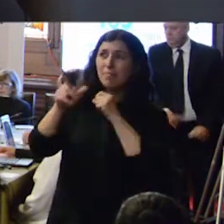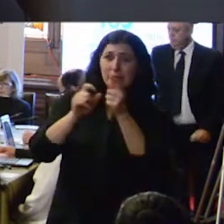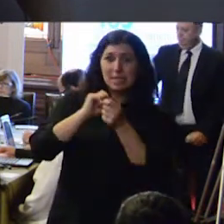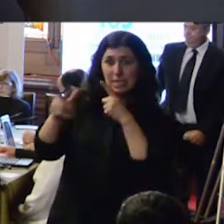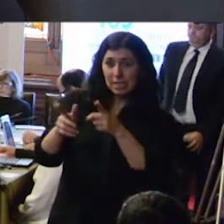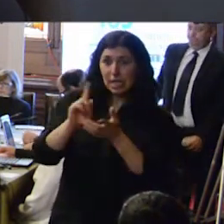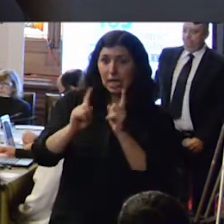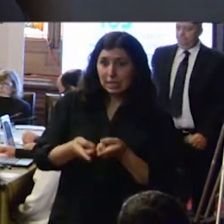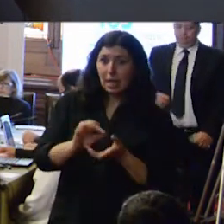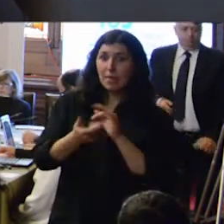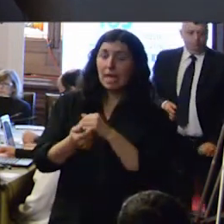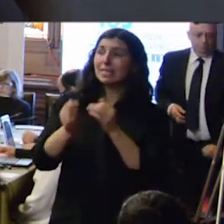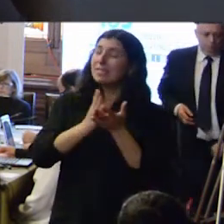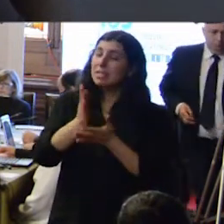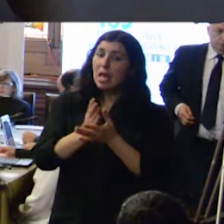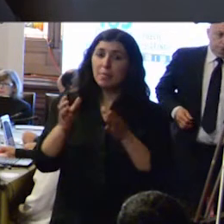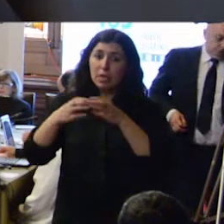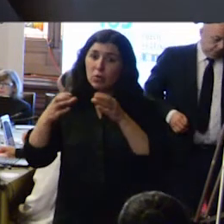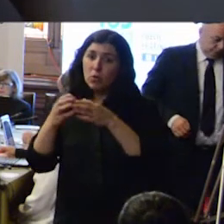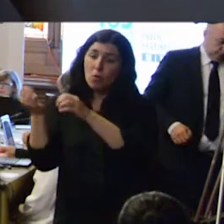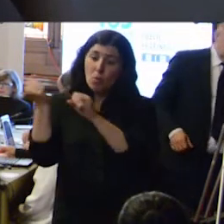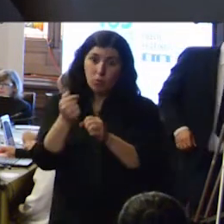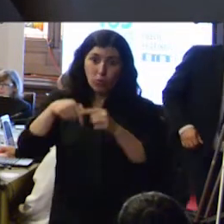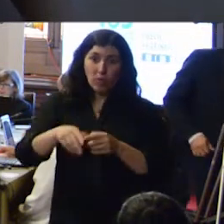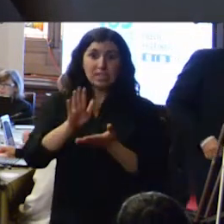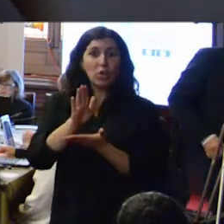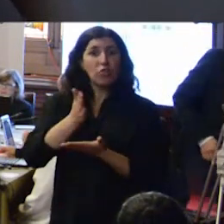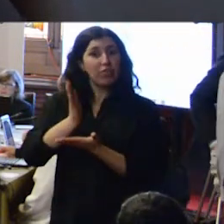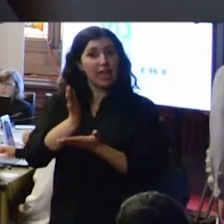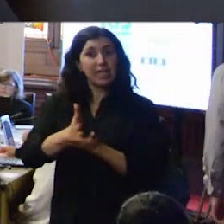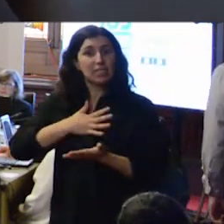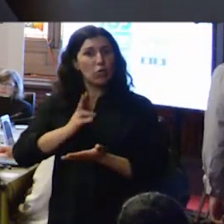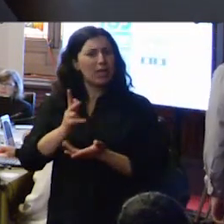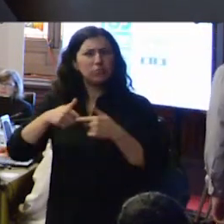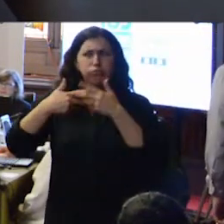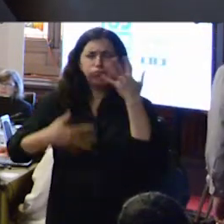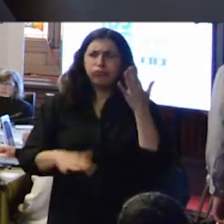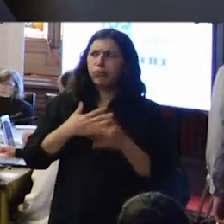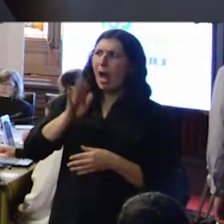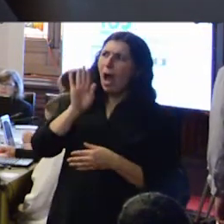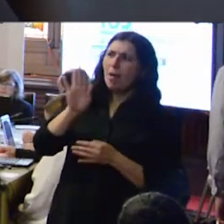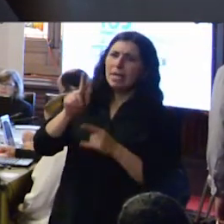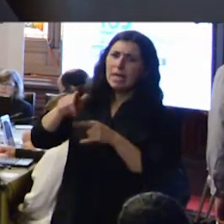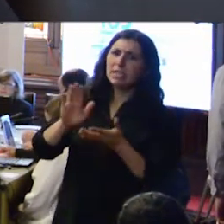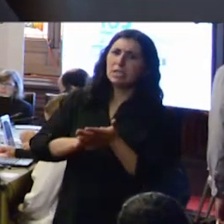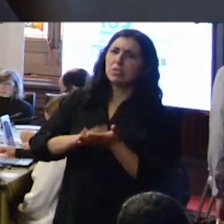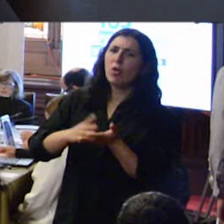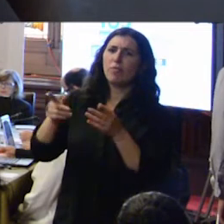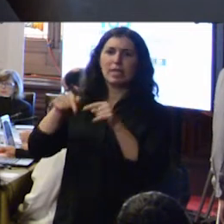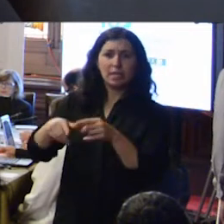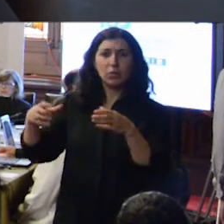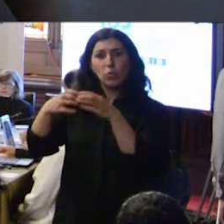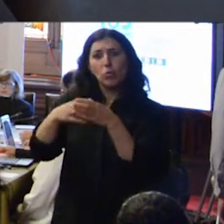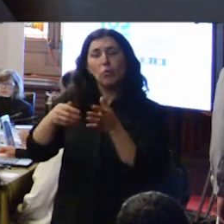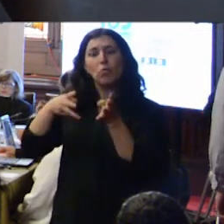Pro Iguales y Pro Derechos Humanos en función de su activismo en favor de la ley de salud sexual y reproductiva, el matrimonio